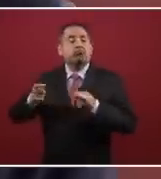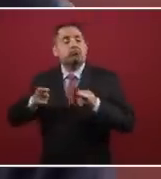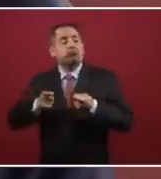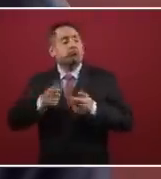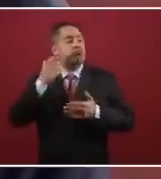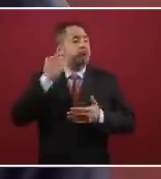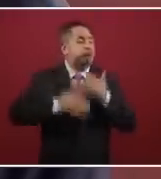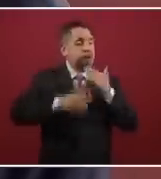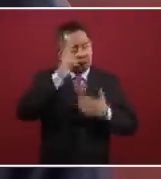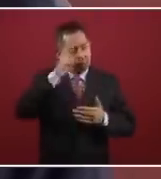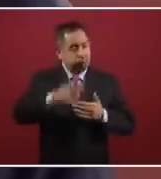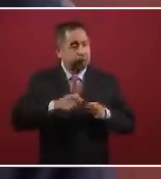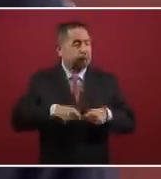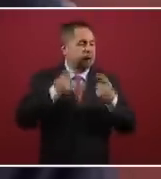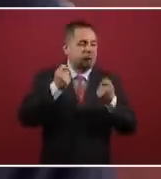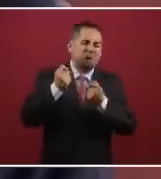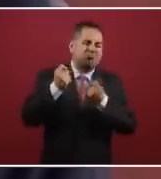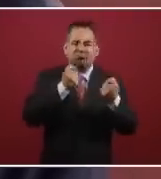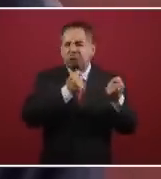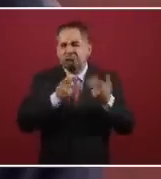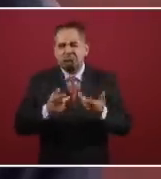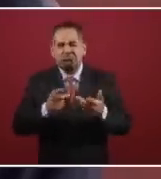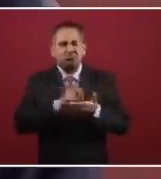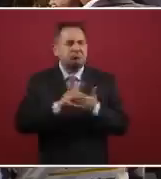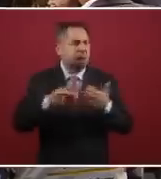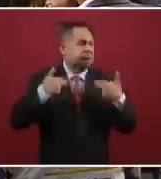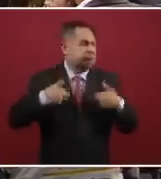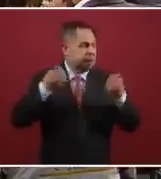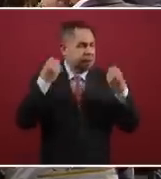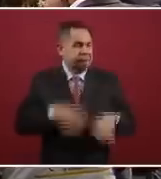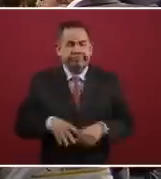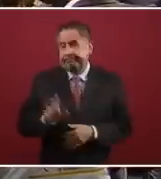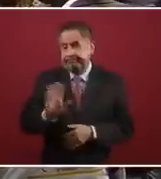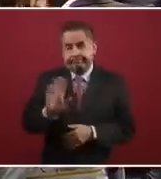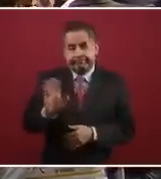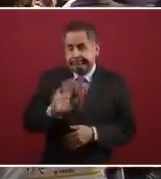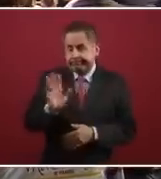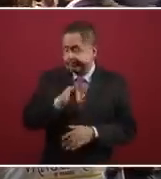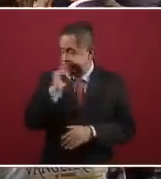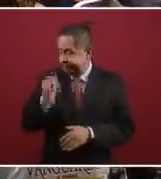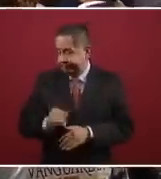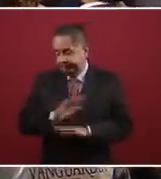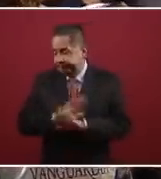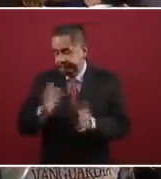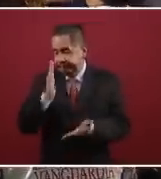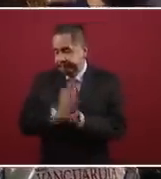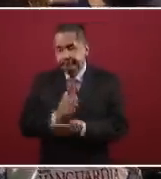el principal violador de los derechos humanos.